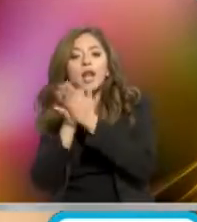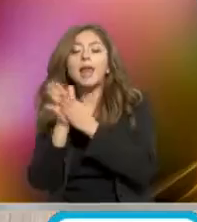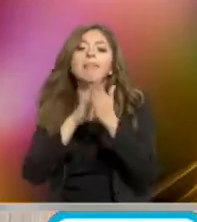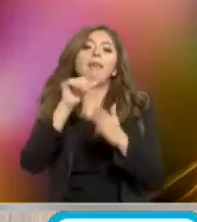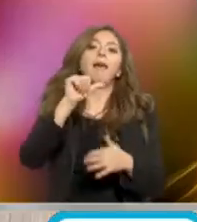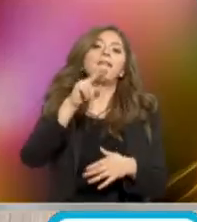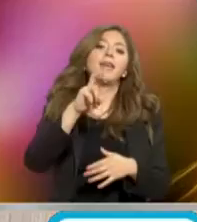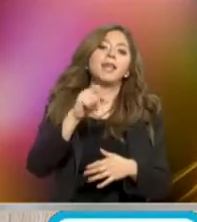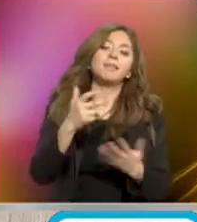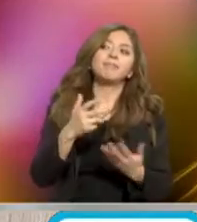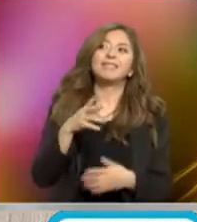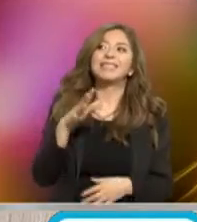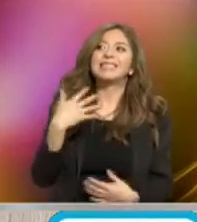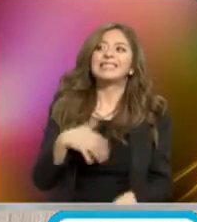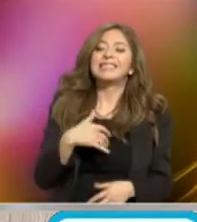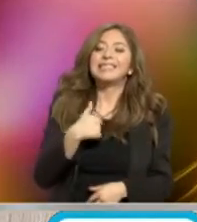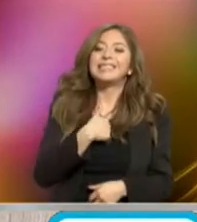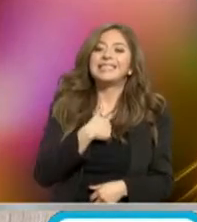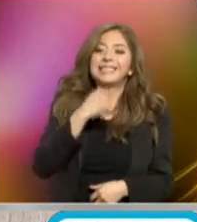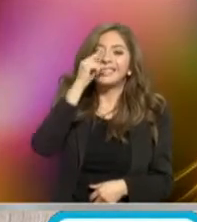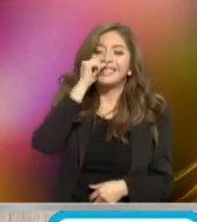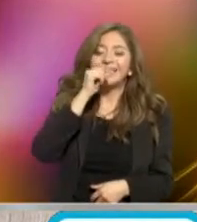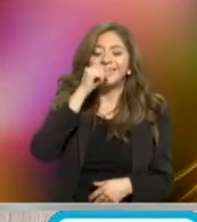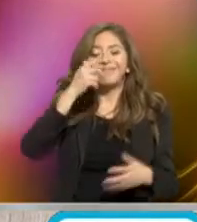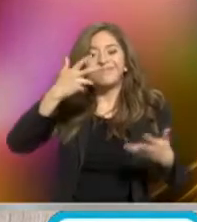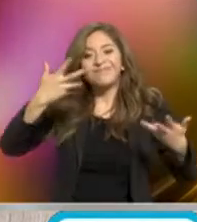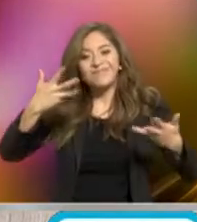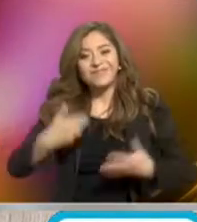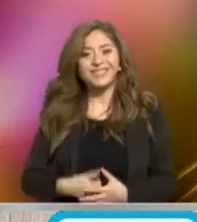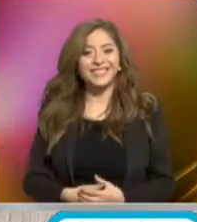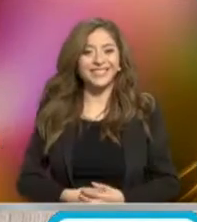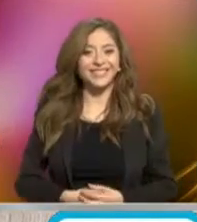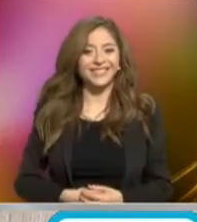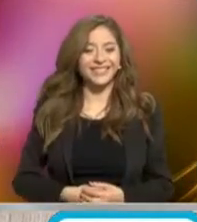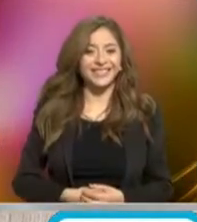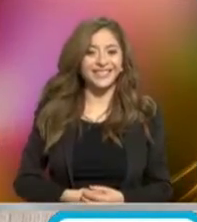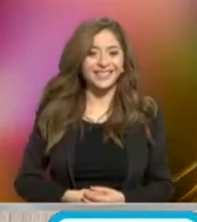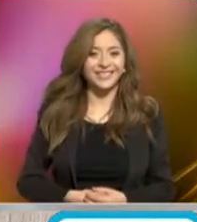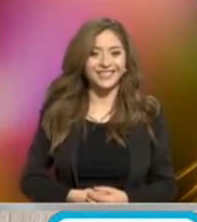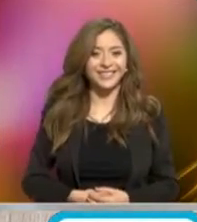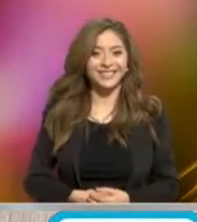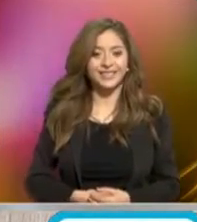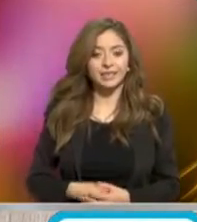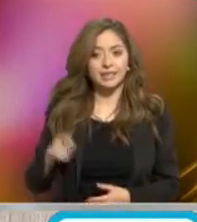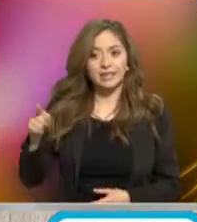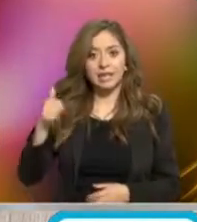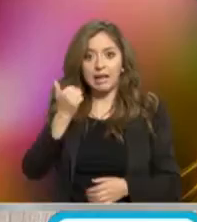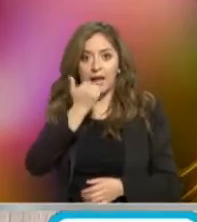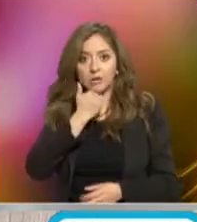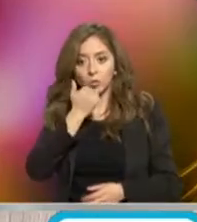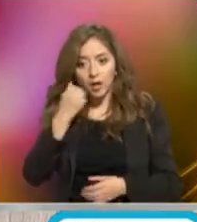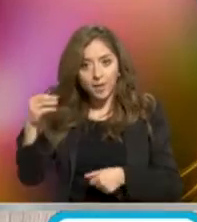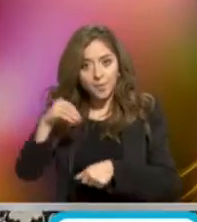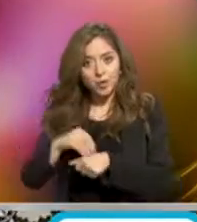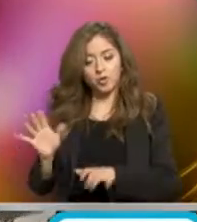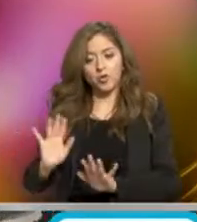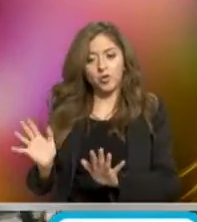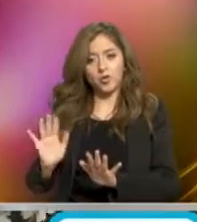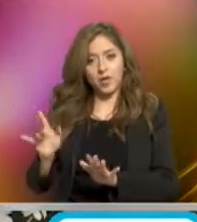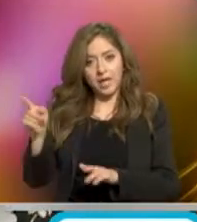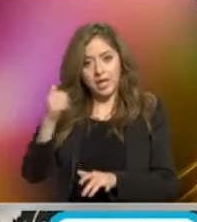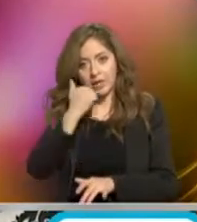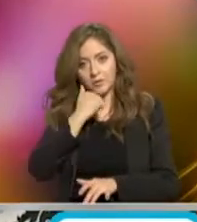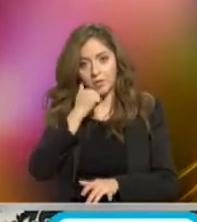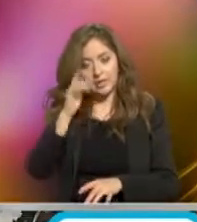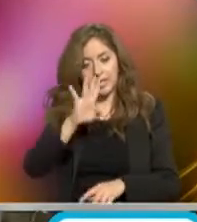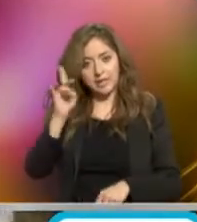donde yo me equivoco. Aquí Sí, ya te- sí. te toca el Después, chocolate. exactamente. Delicioso. Con azúcar, además. No, no, sin azúcar, Juan. Muy Yo el bien. azúcar